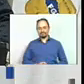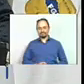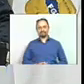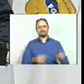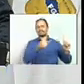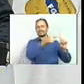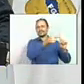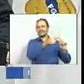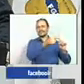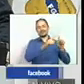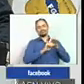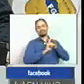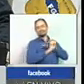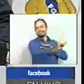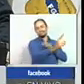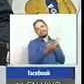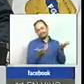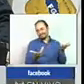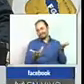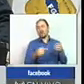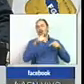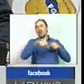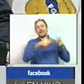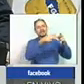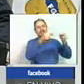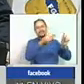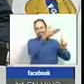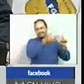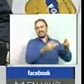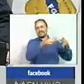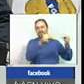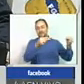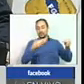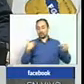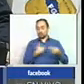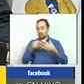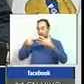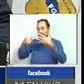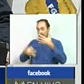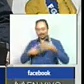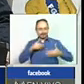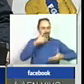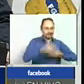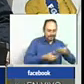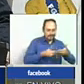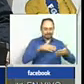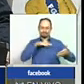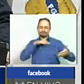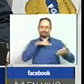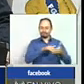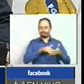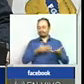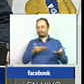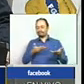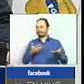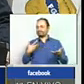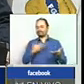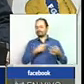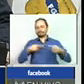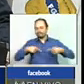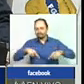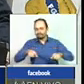está prófugo de la justicia, hoy es nicaragüense y la ley nos impide proseguir con el proceso para